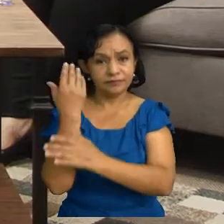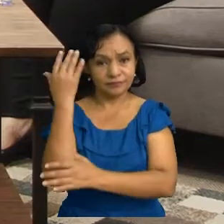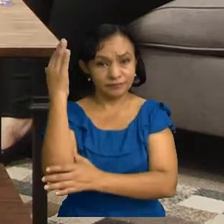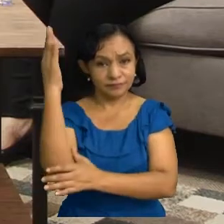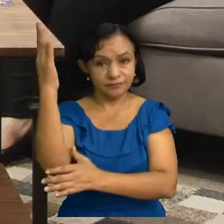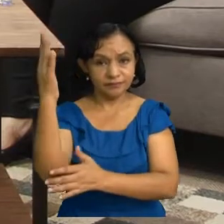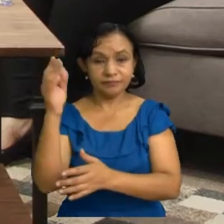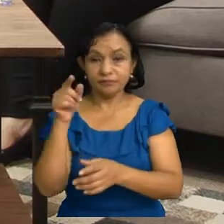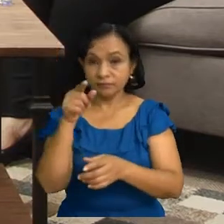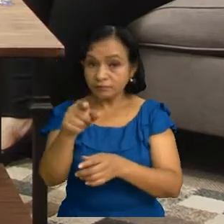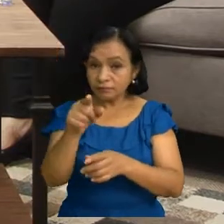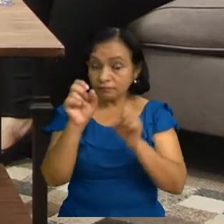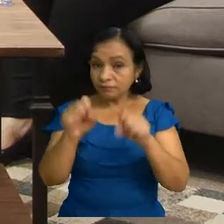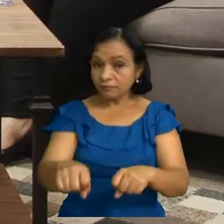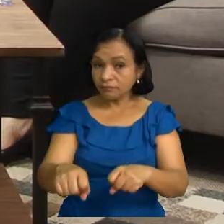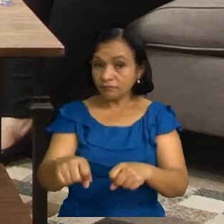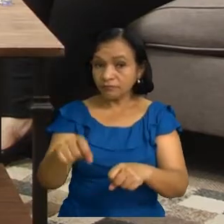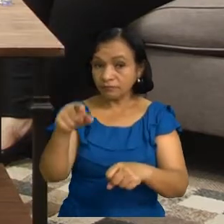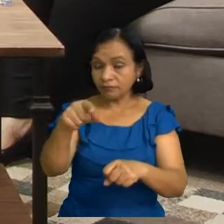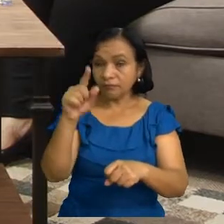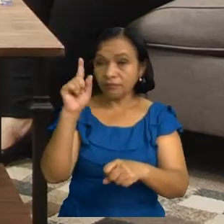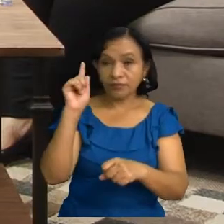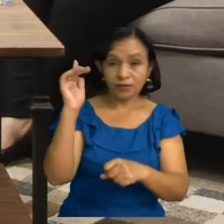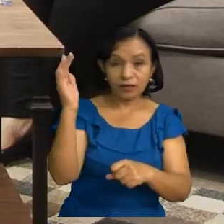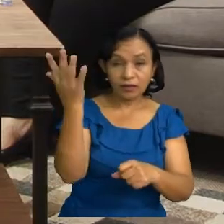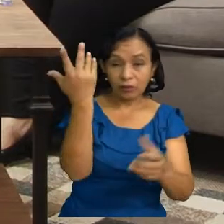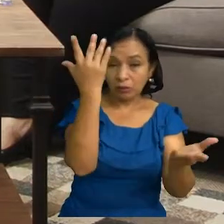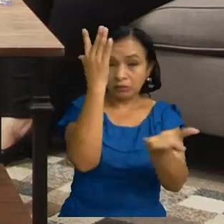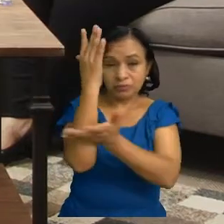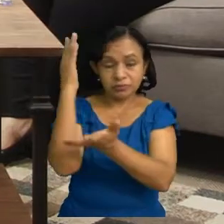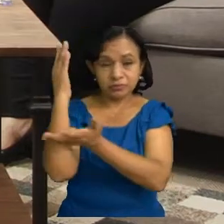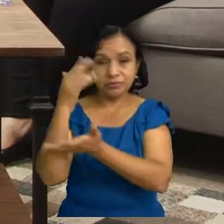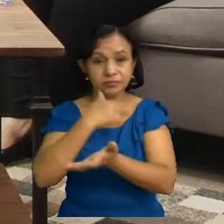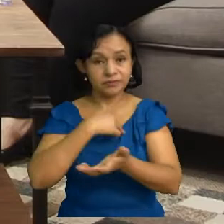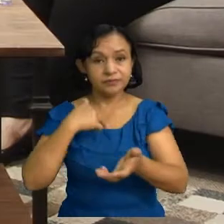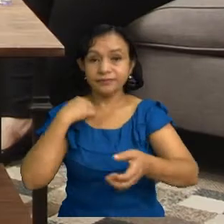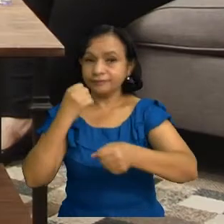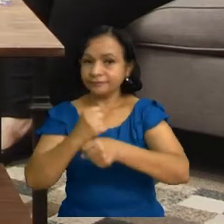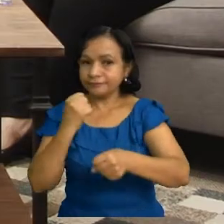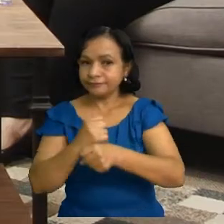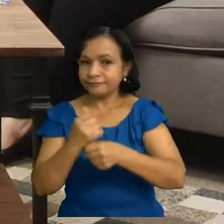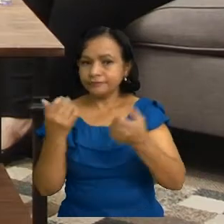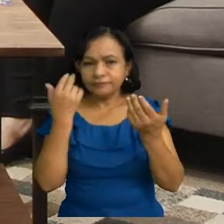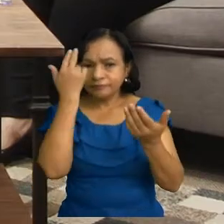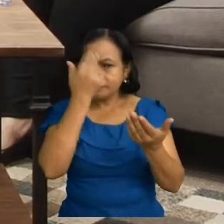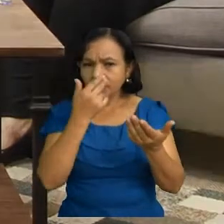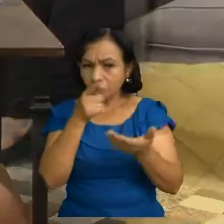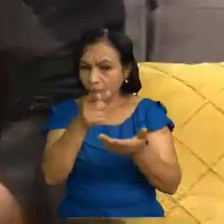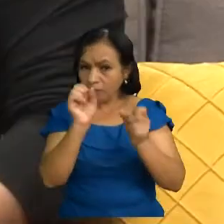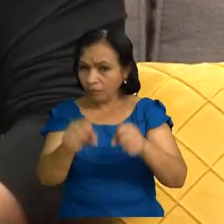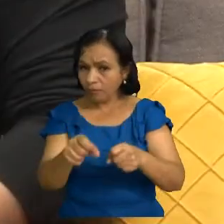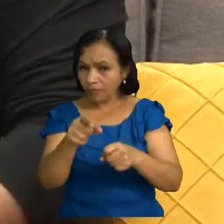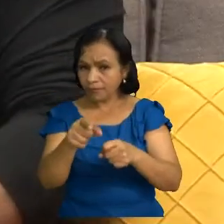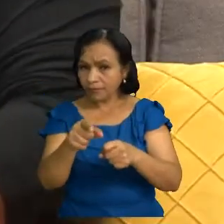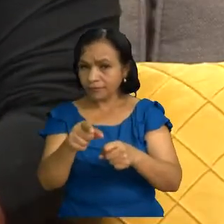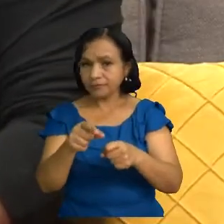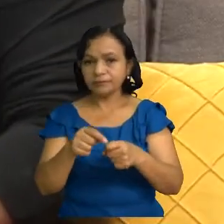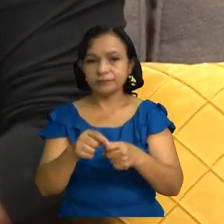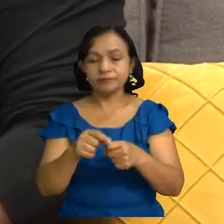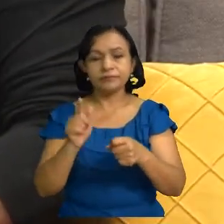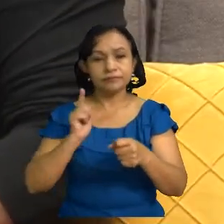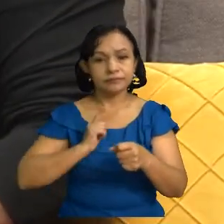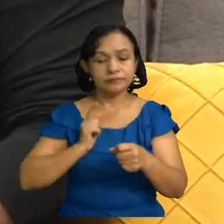para que vengas a destruir todo lo que venimos desarrollando verdad el otro es de que tenemos un sistema